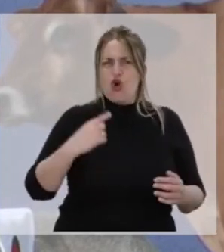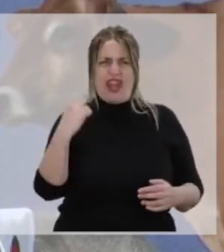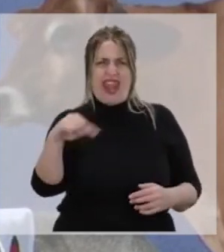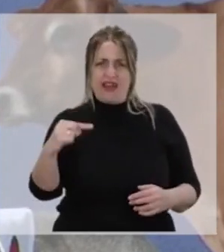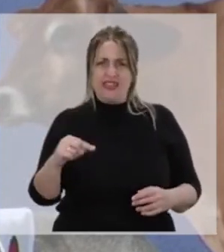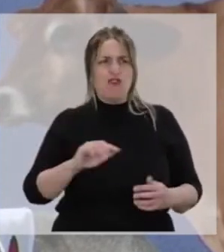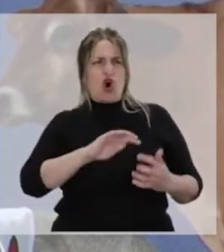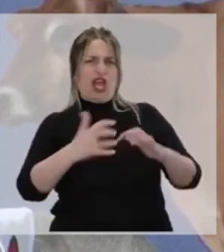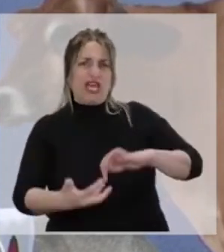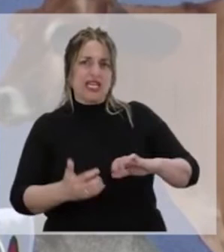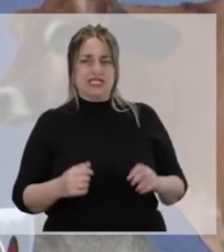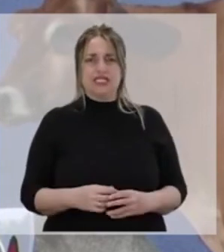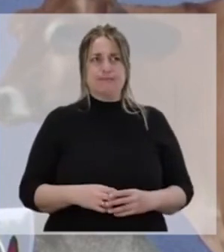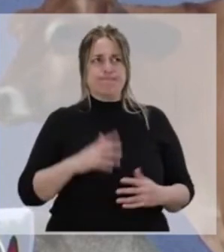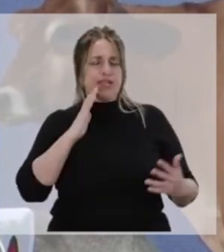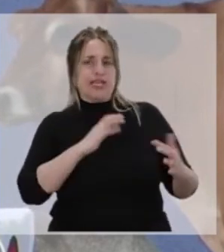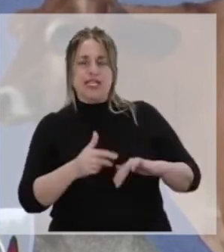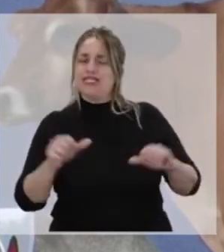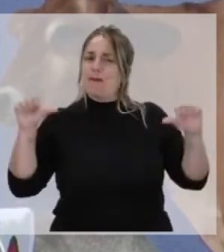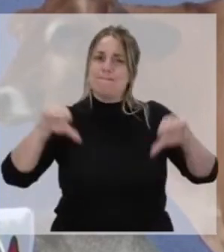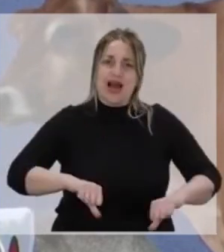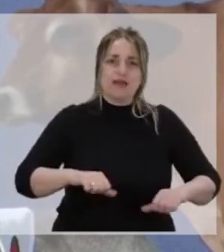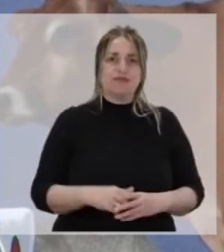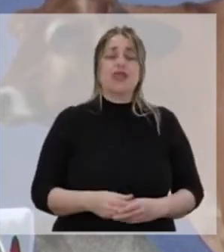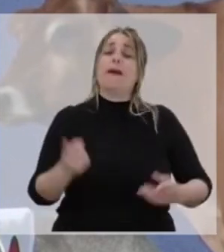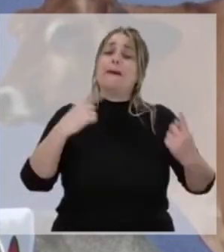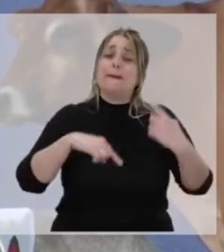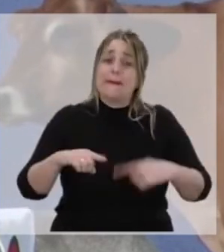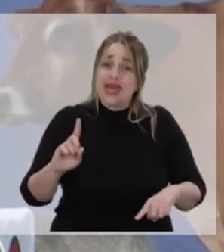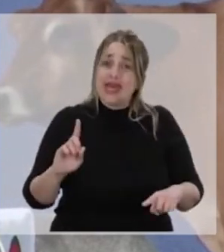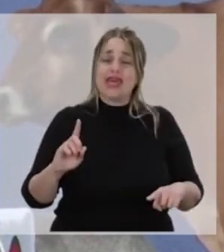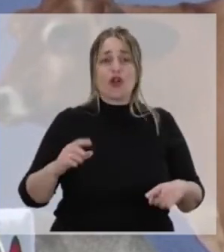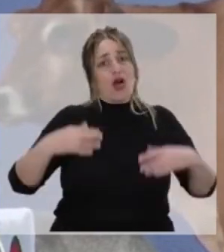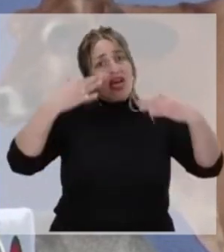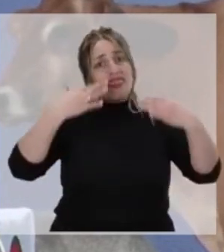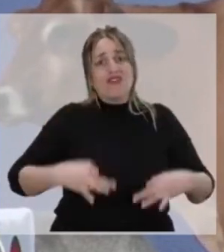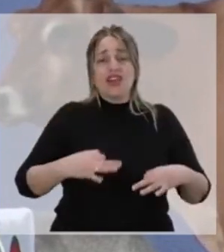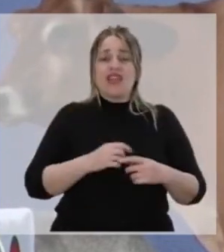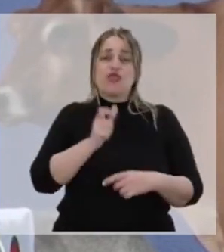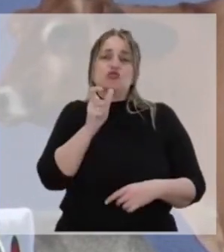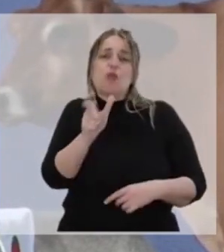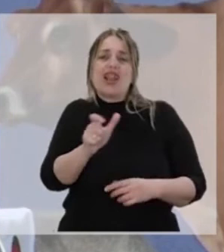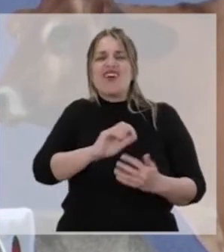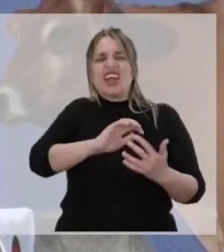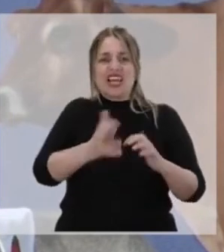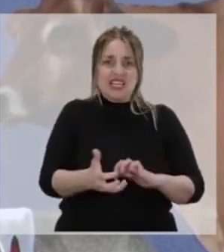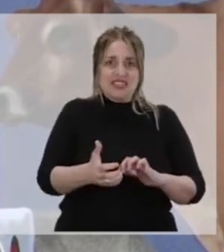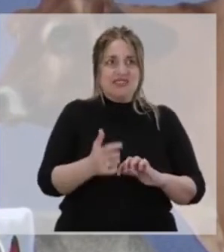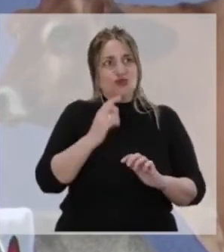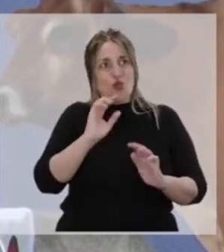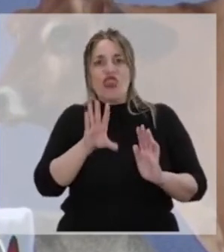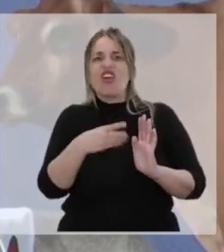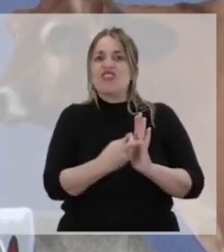malo estamos en crisis estamos mal en realidad la definición exacta de la